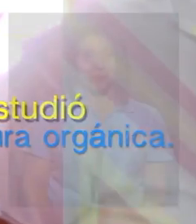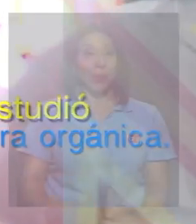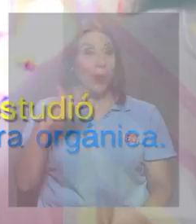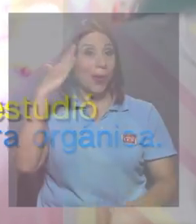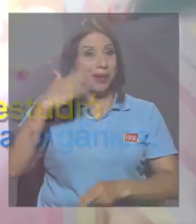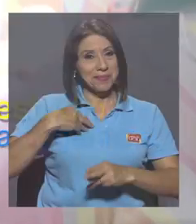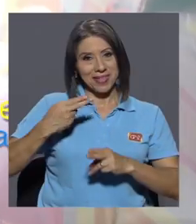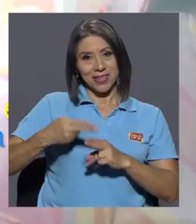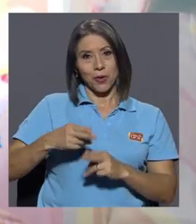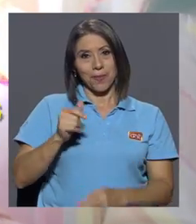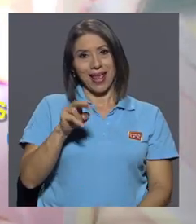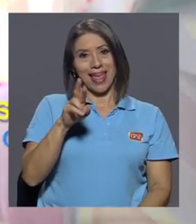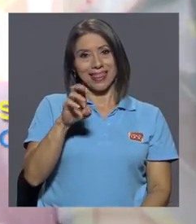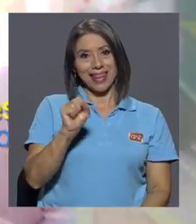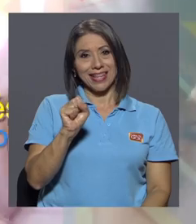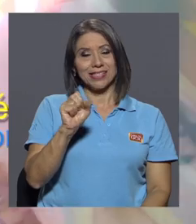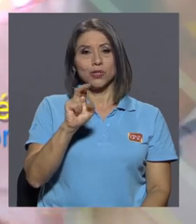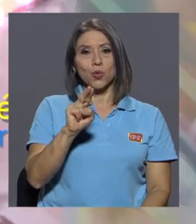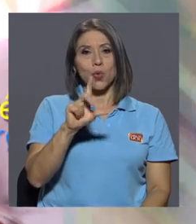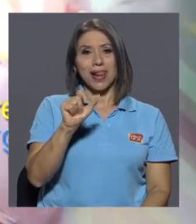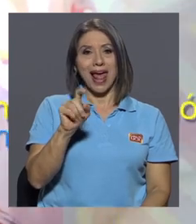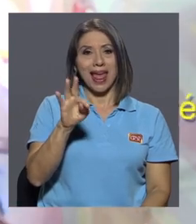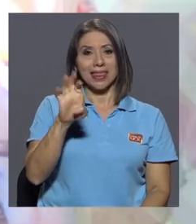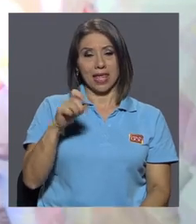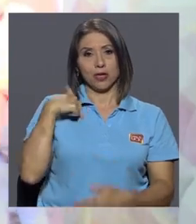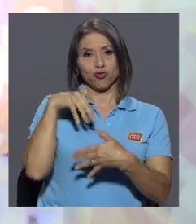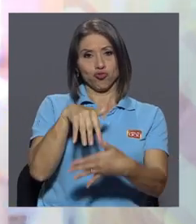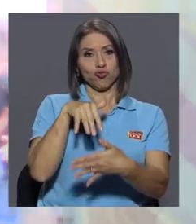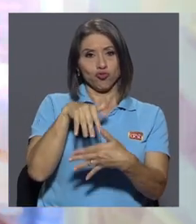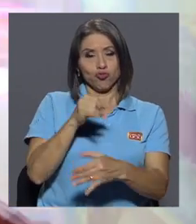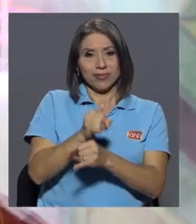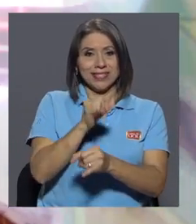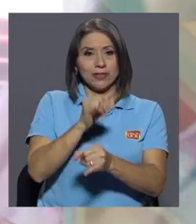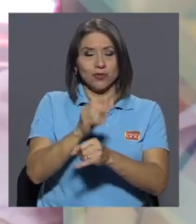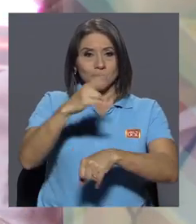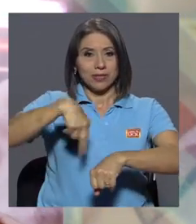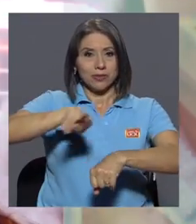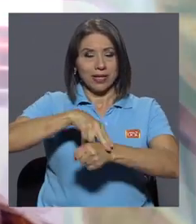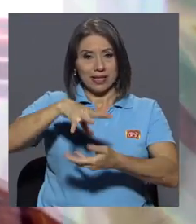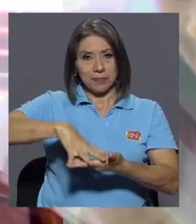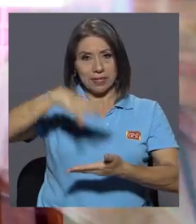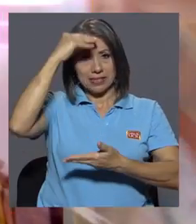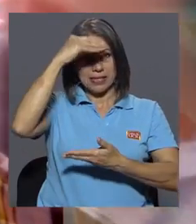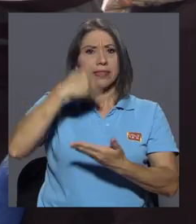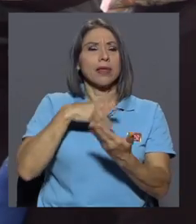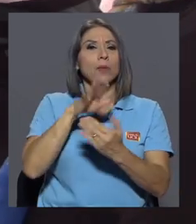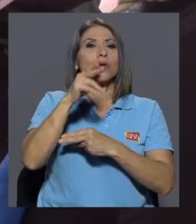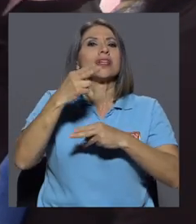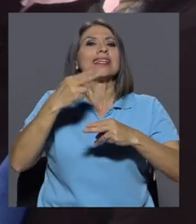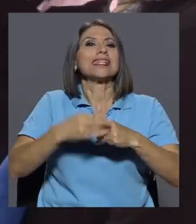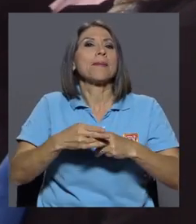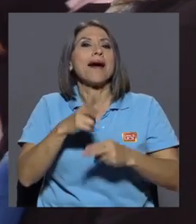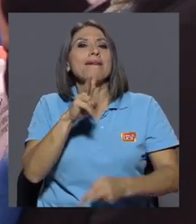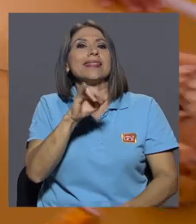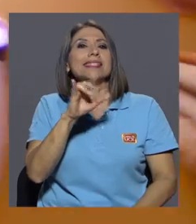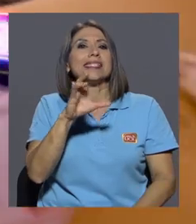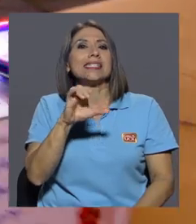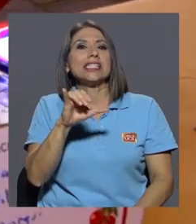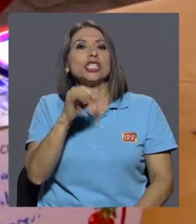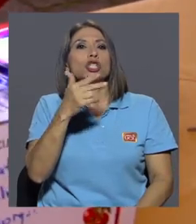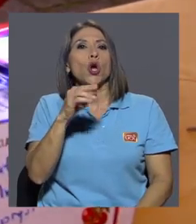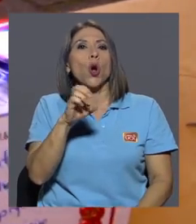Hola, mi nombre es Andrés Zulate, soy estudiante del Instituto Nacional de Aprendizaje, tengo un proyecto llamado Bicichocolates y para